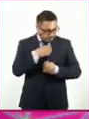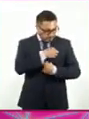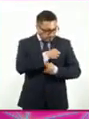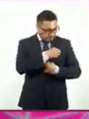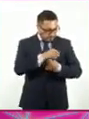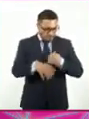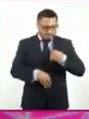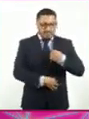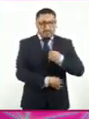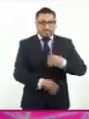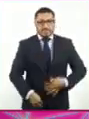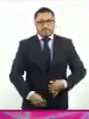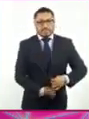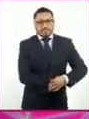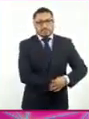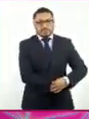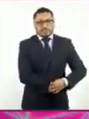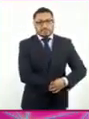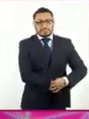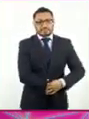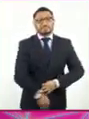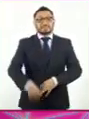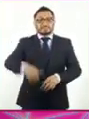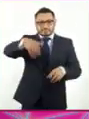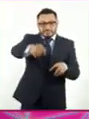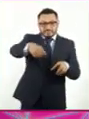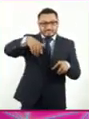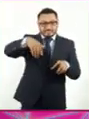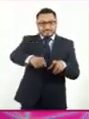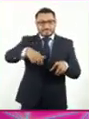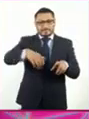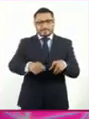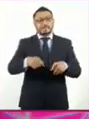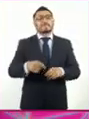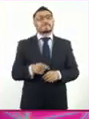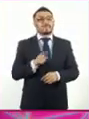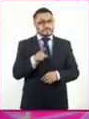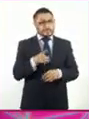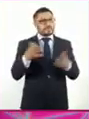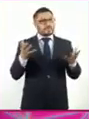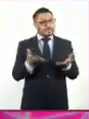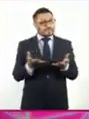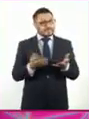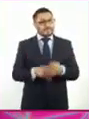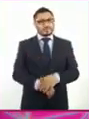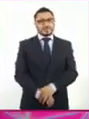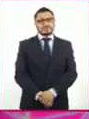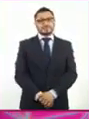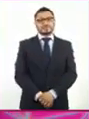Con ayuda de la perforadora vamos a hacer los orificios